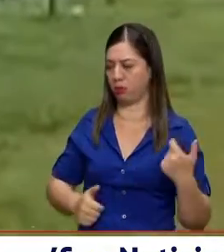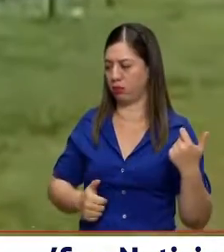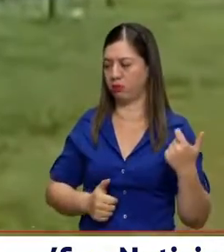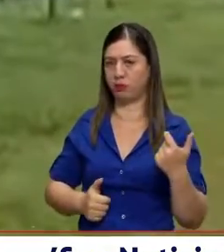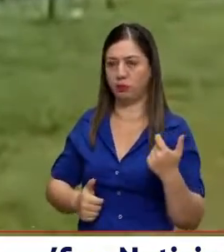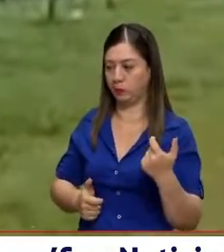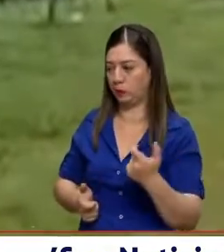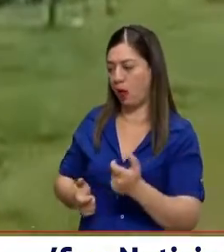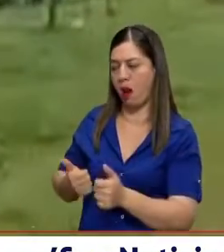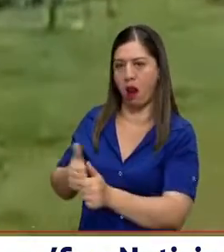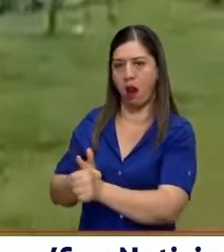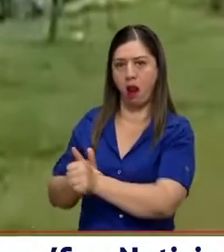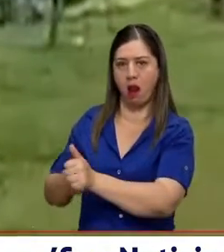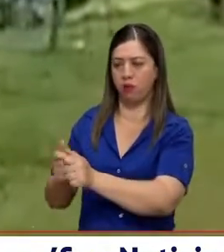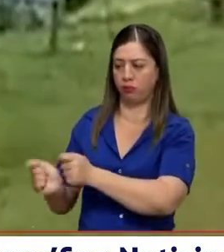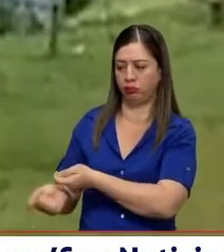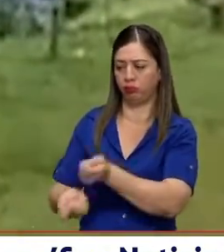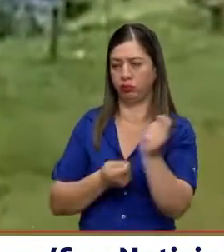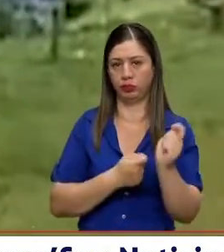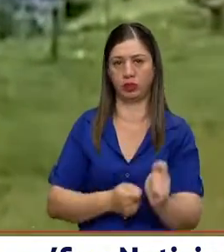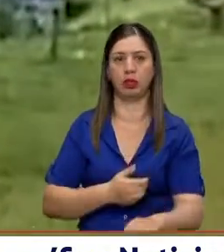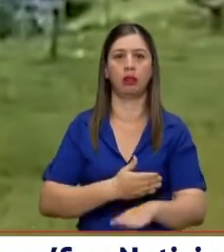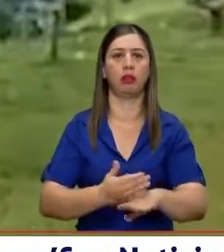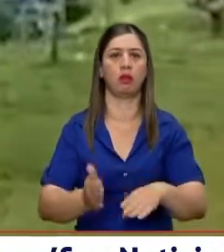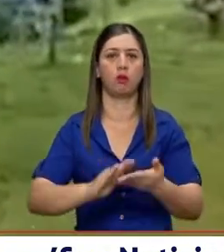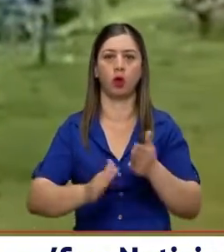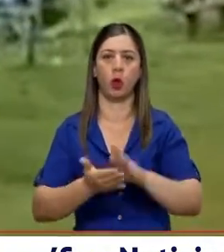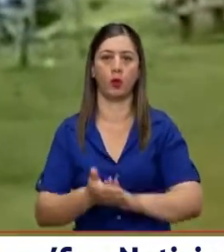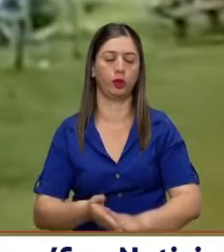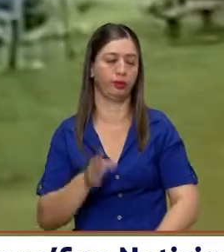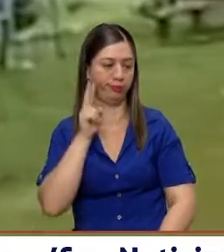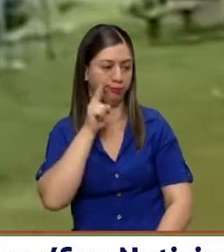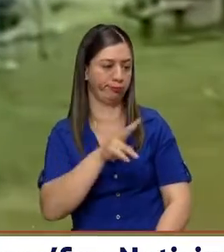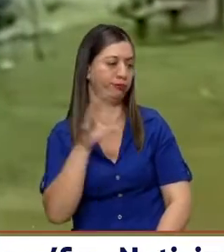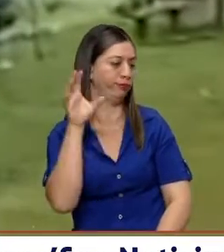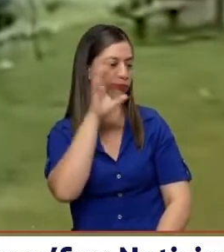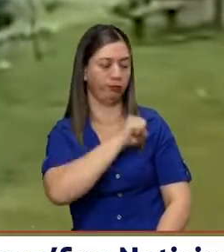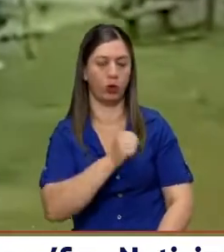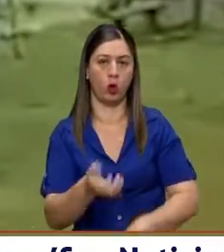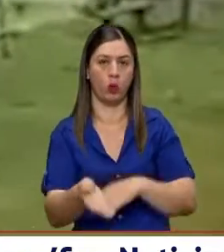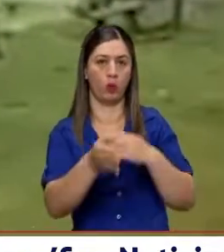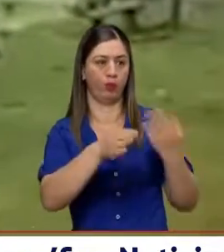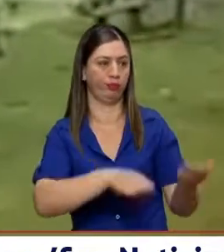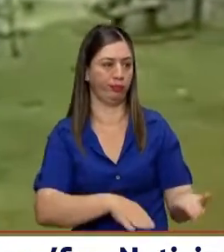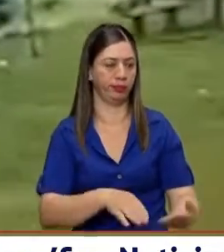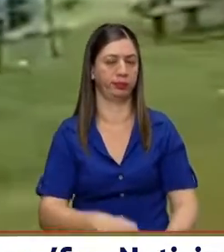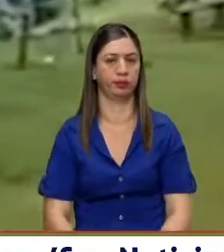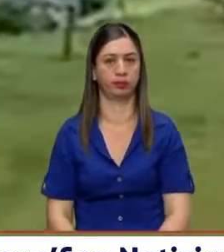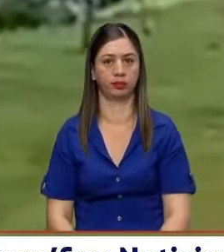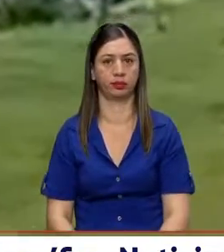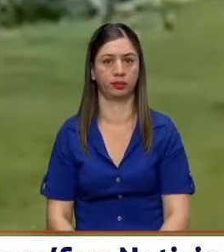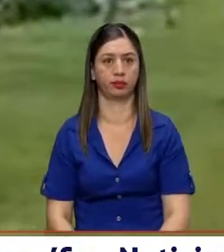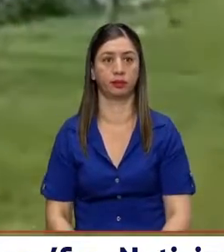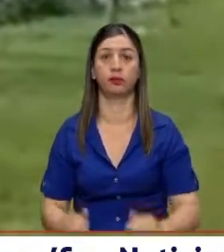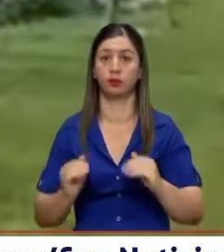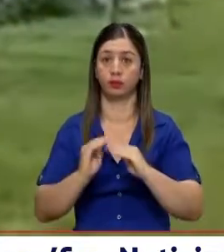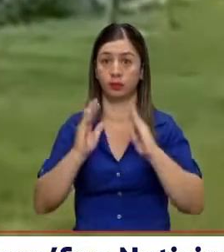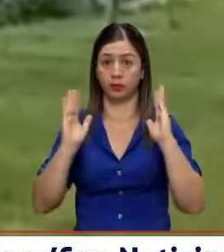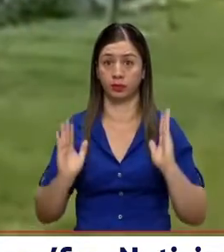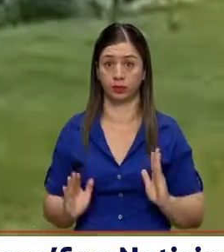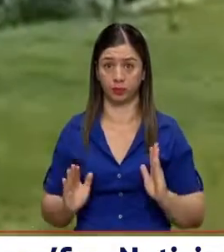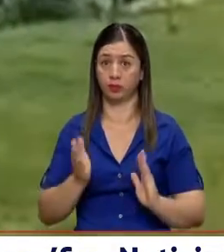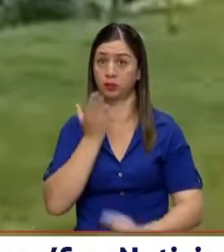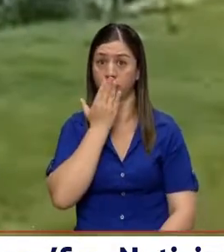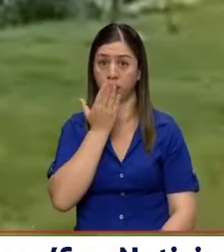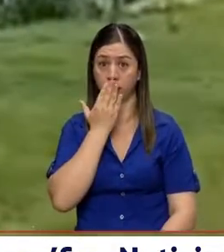llevaron y posteriormente las comunidades lo encontraron sin vida. Asimismo, se ha indicado que la casa del resguardo indígena